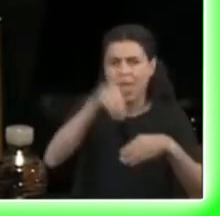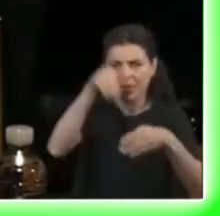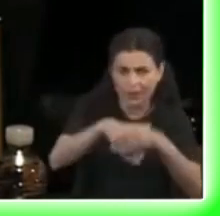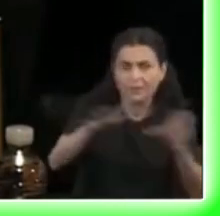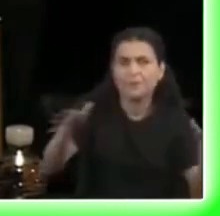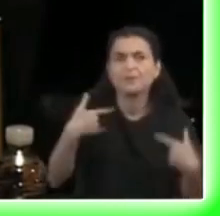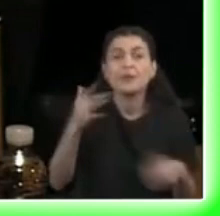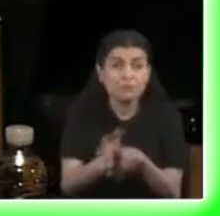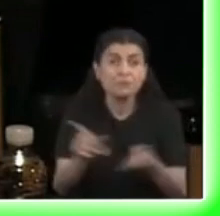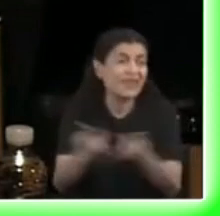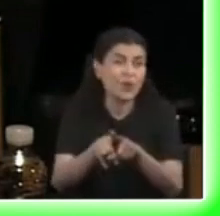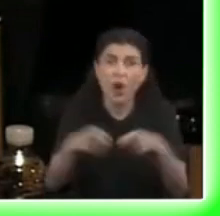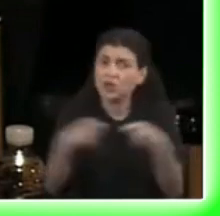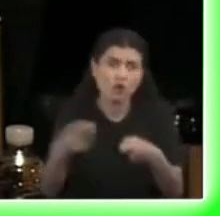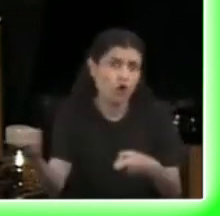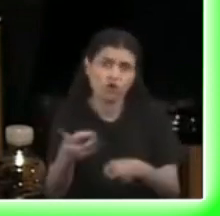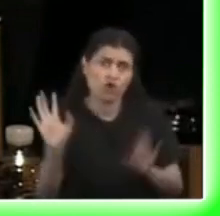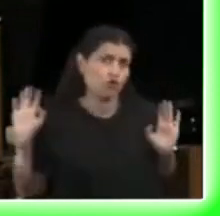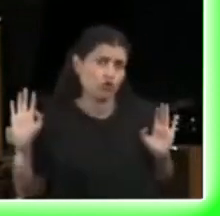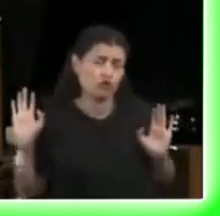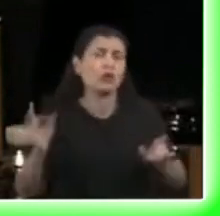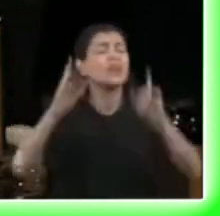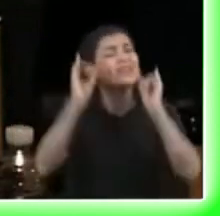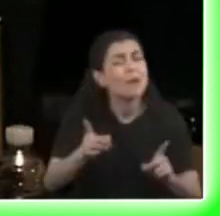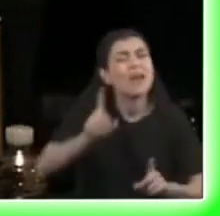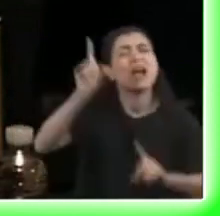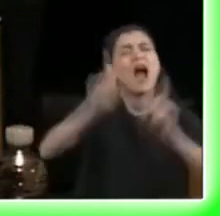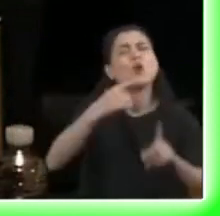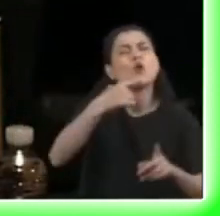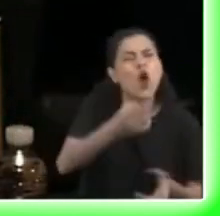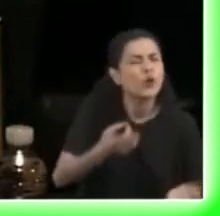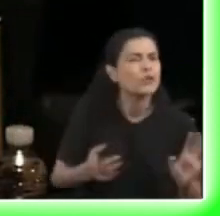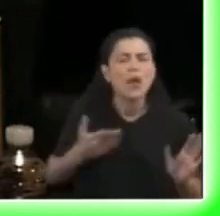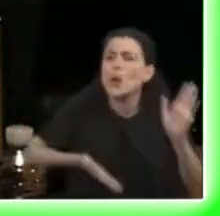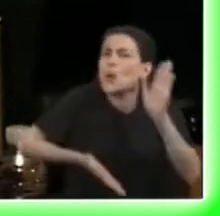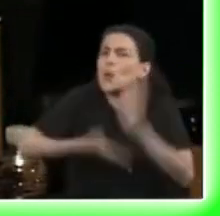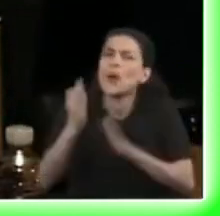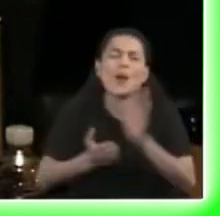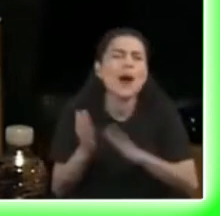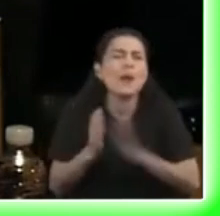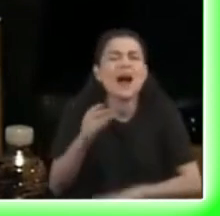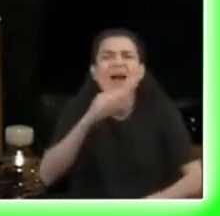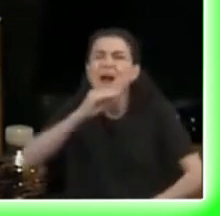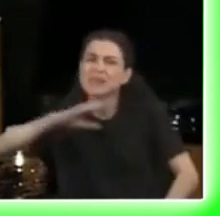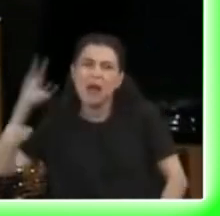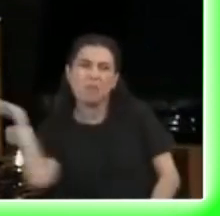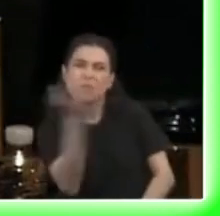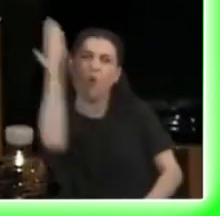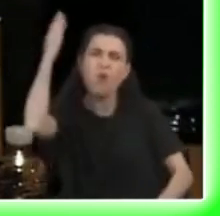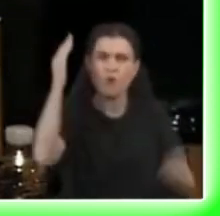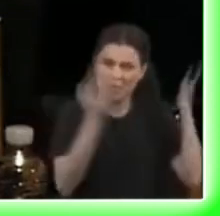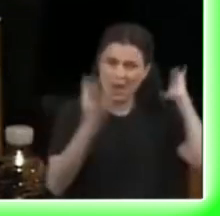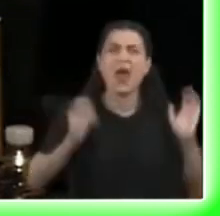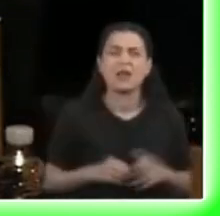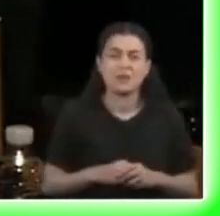ser cómplices. Y ni que hablar de aquellos que presagiaban una victoria abultada, contundente e irrebatible